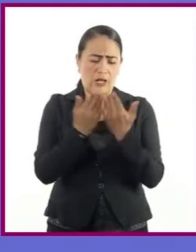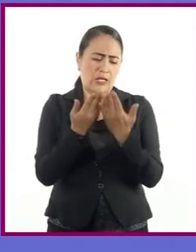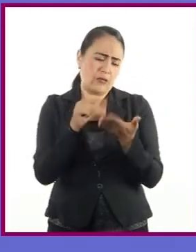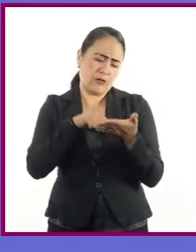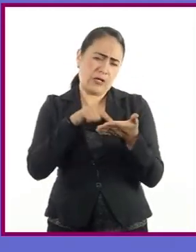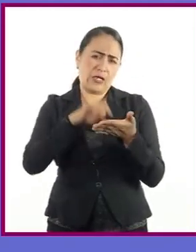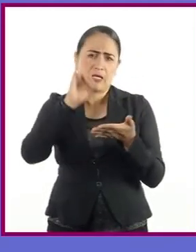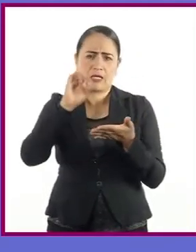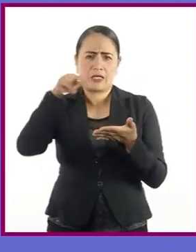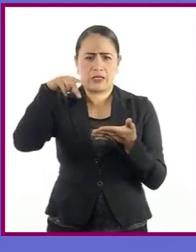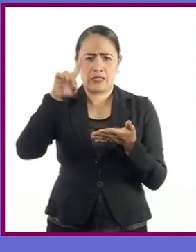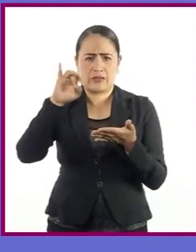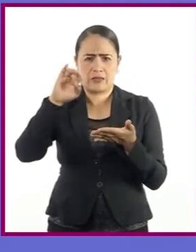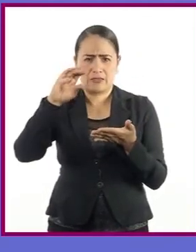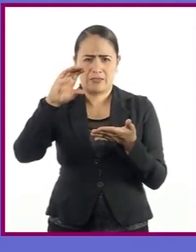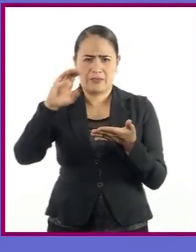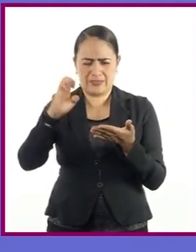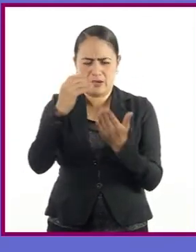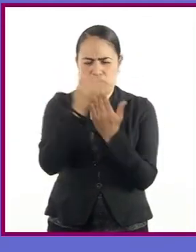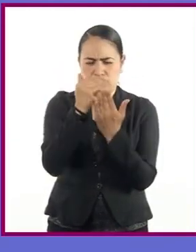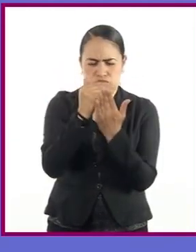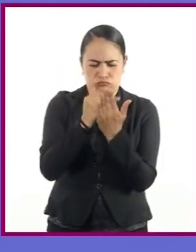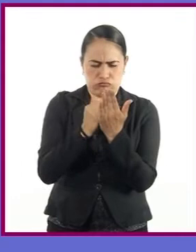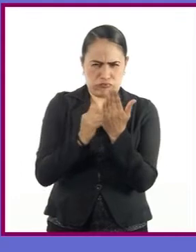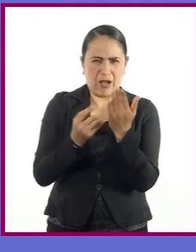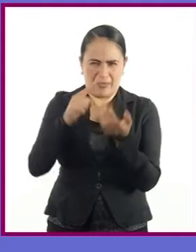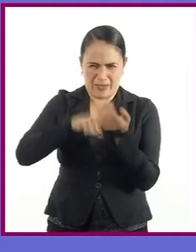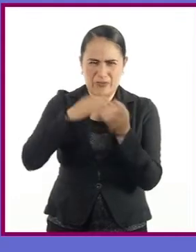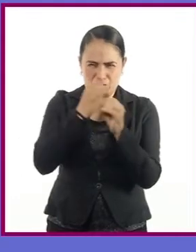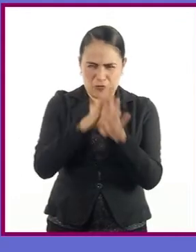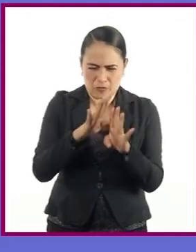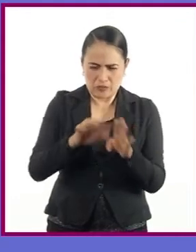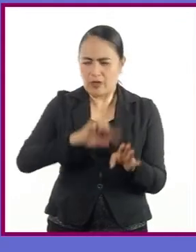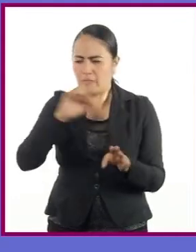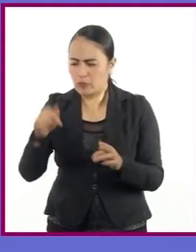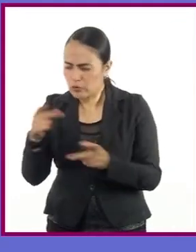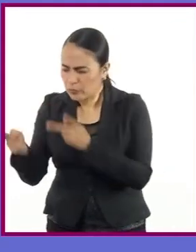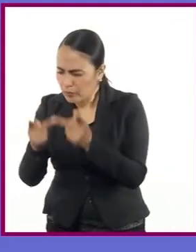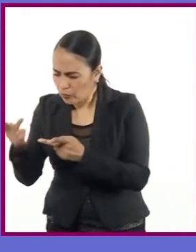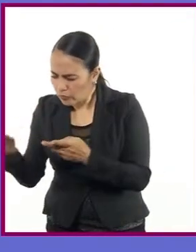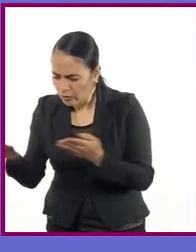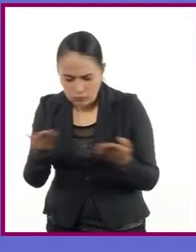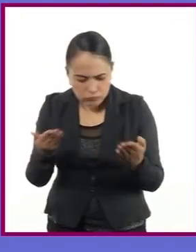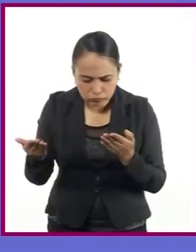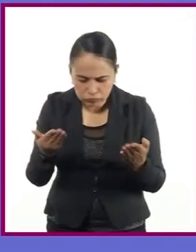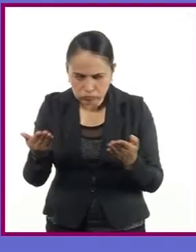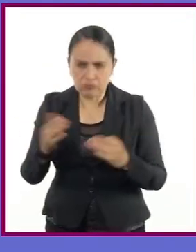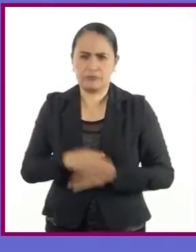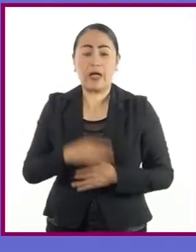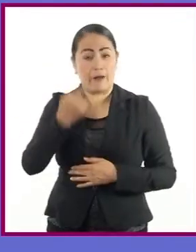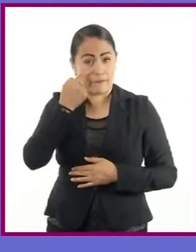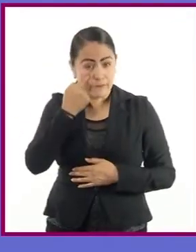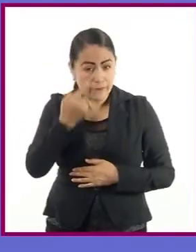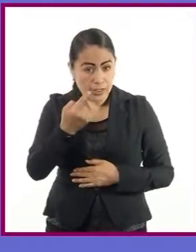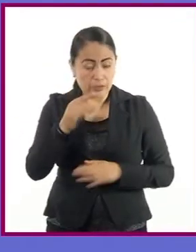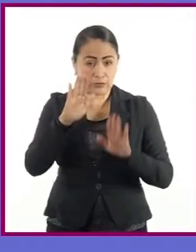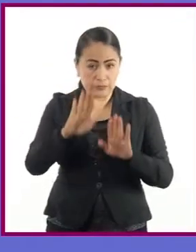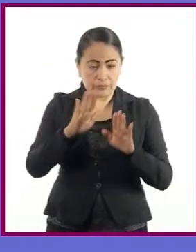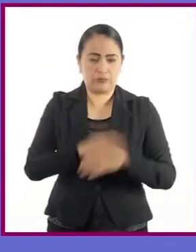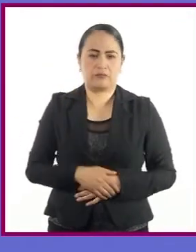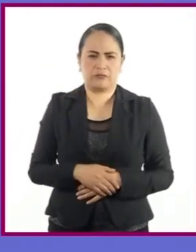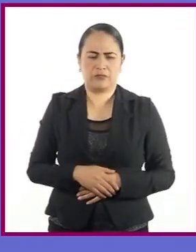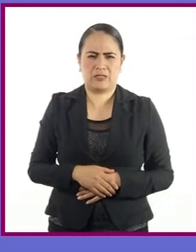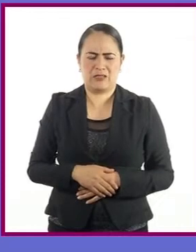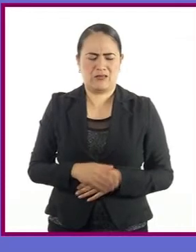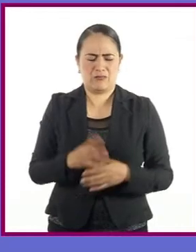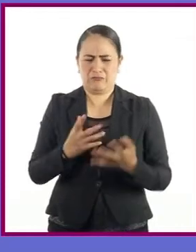idea de la información que contiene y contrastarla con la lista de preguntas guía que elaboramos. ¡Ojo! Para no salar el